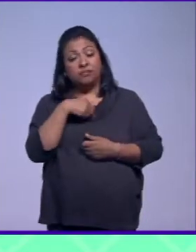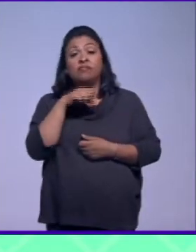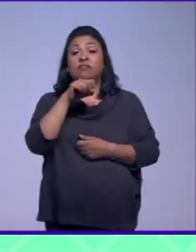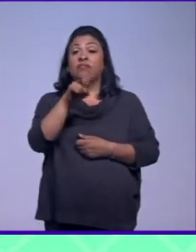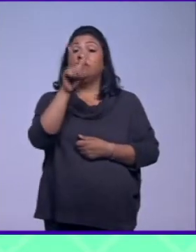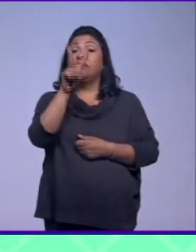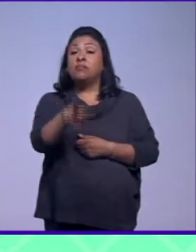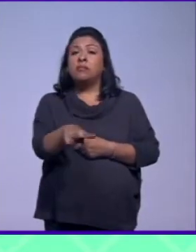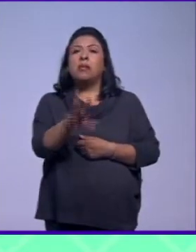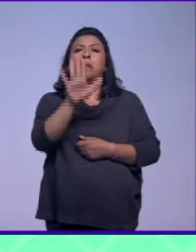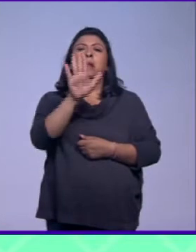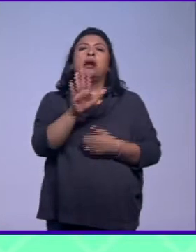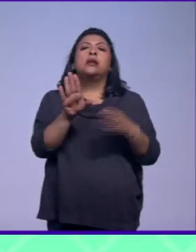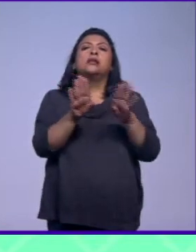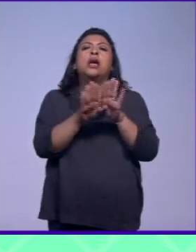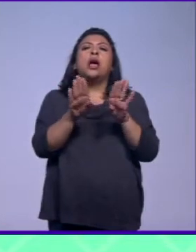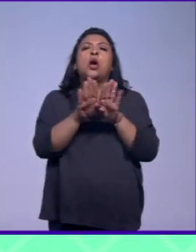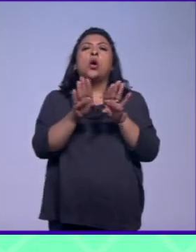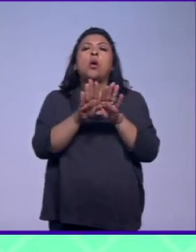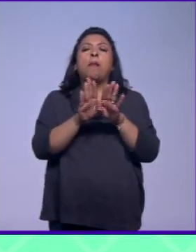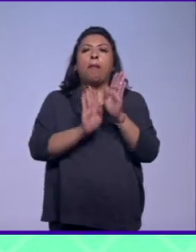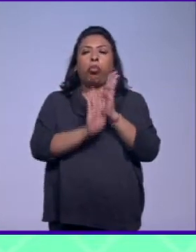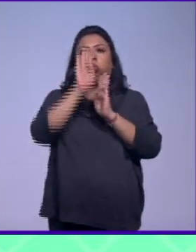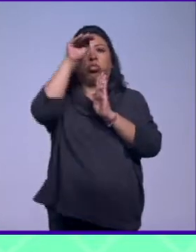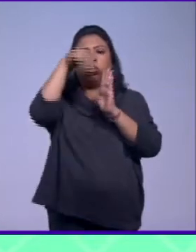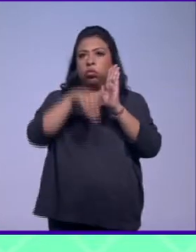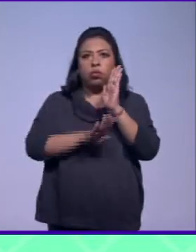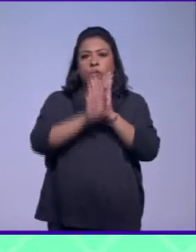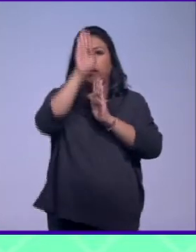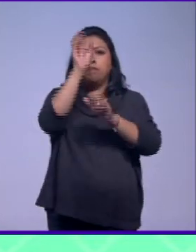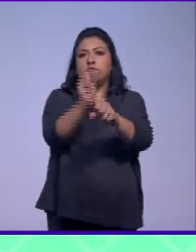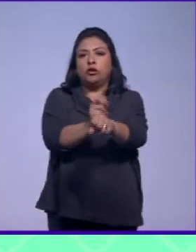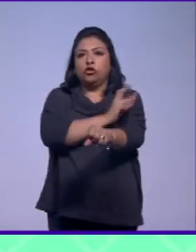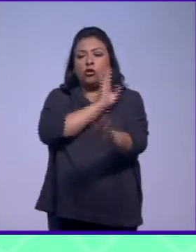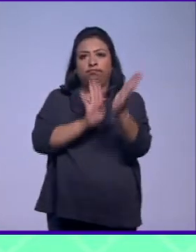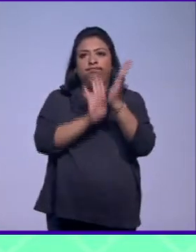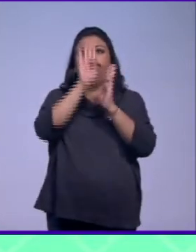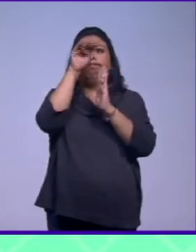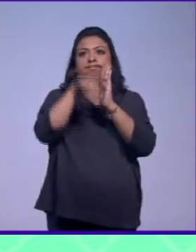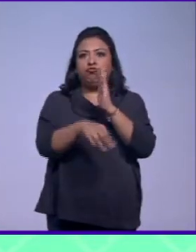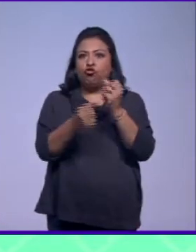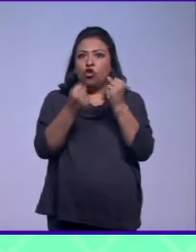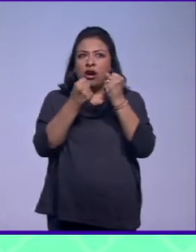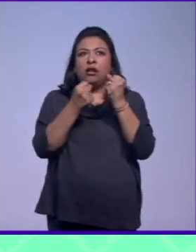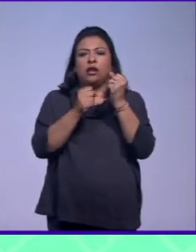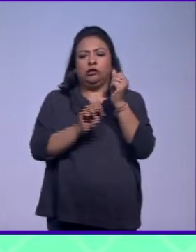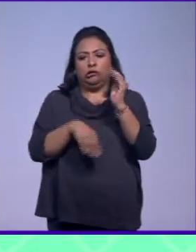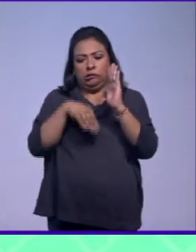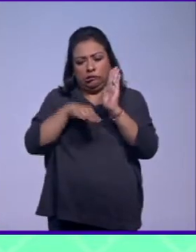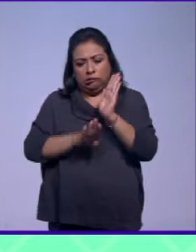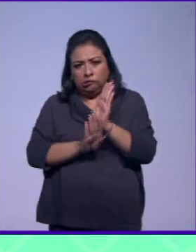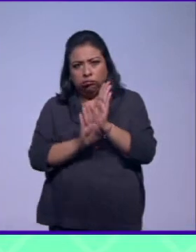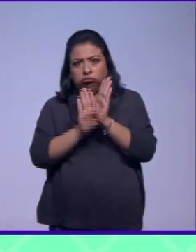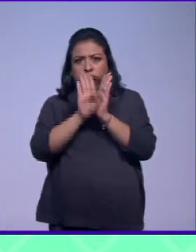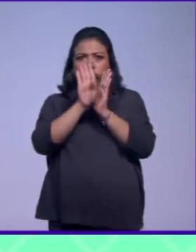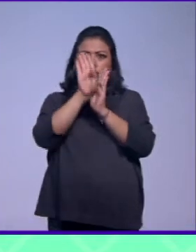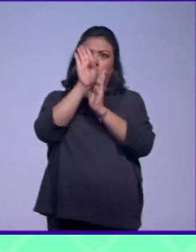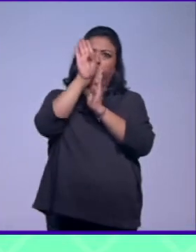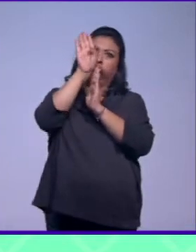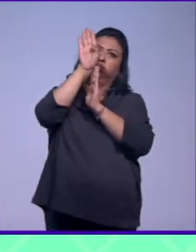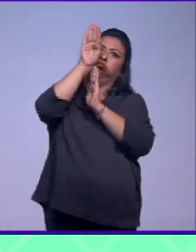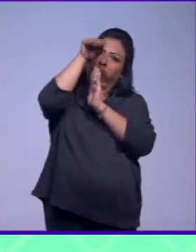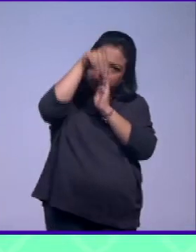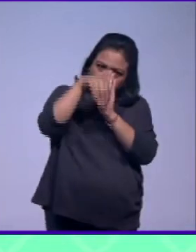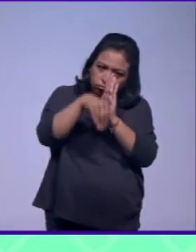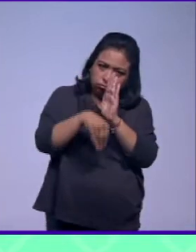esto ha sido como una montaña rusa de emociones desde lo más bajo hasta la cúspide y vamos